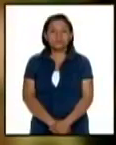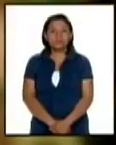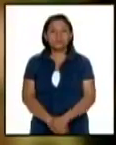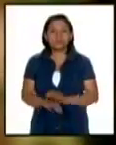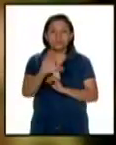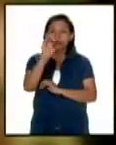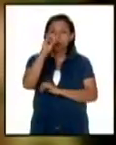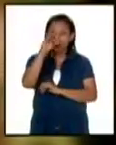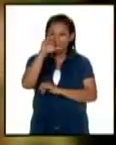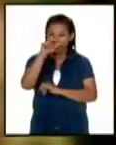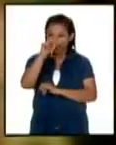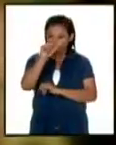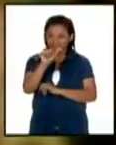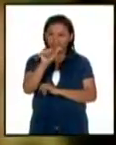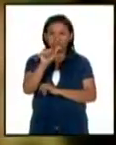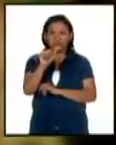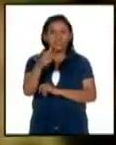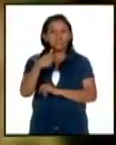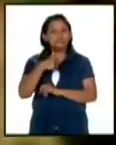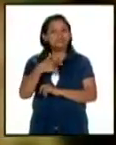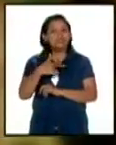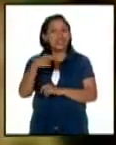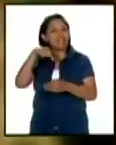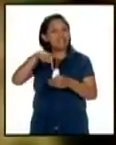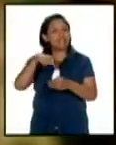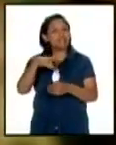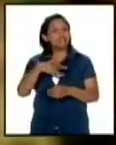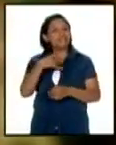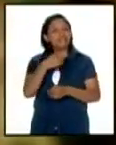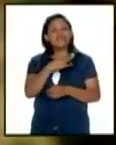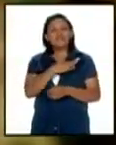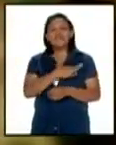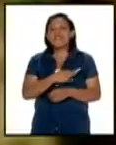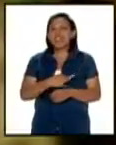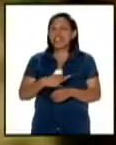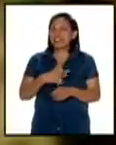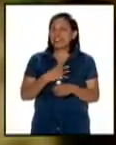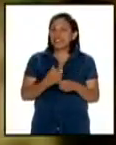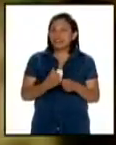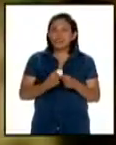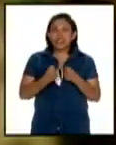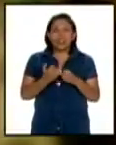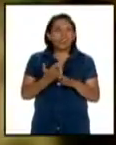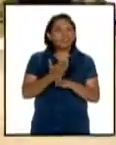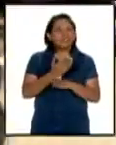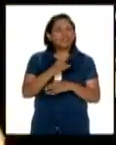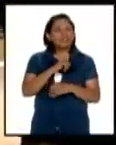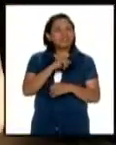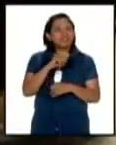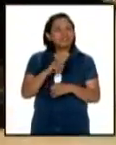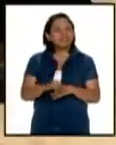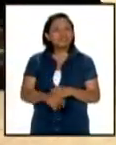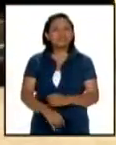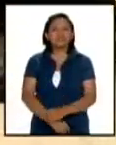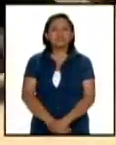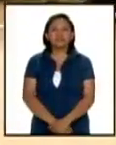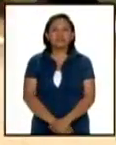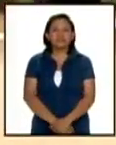Comparte me ha dado una felicidad muy grande, que nunca en mi vida la he tenido.